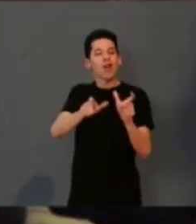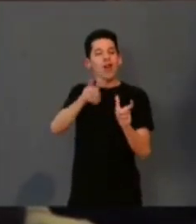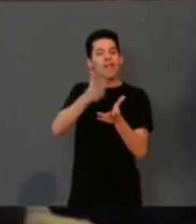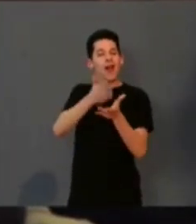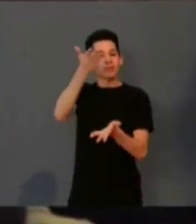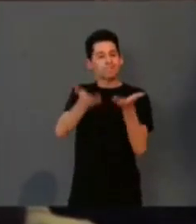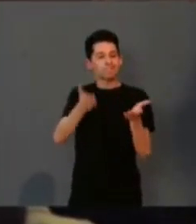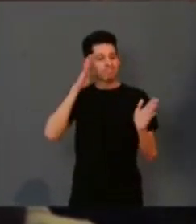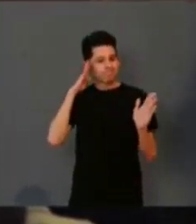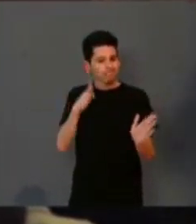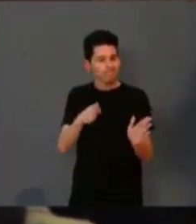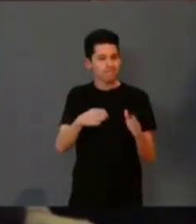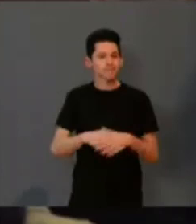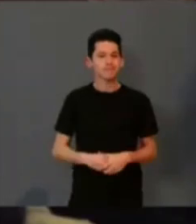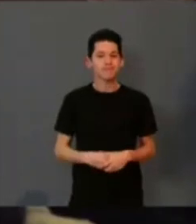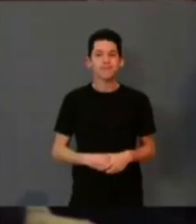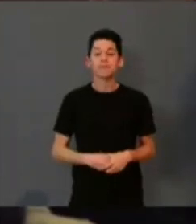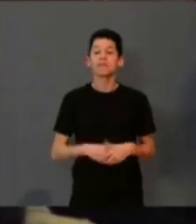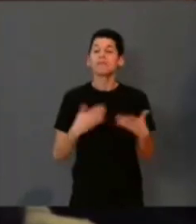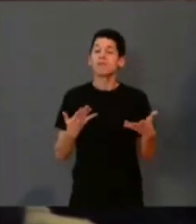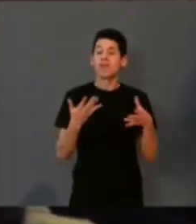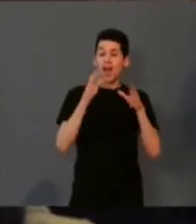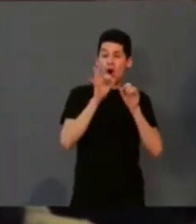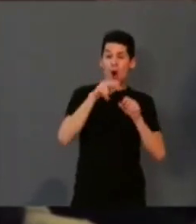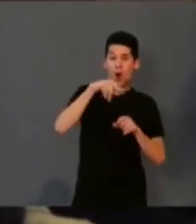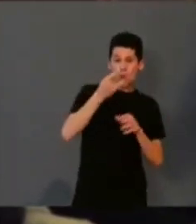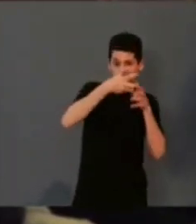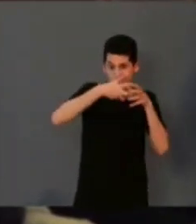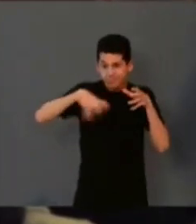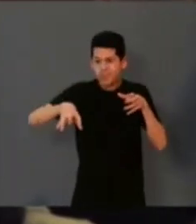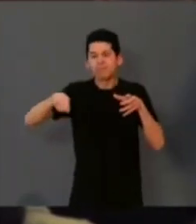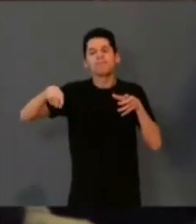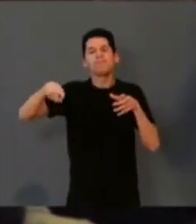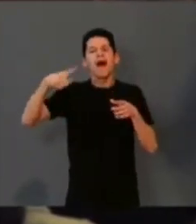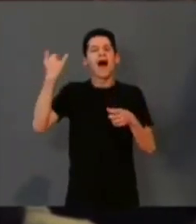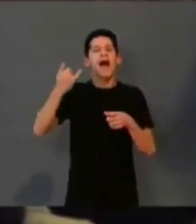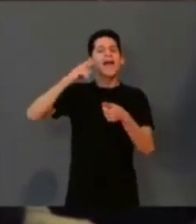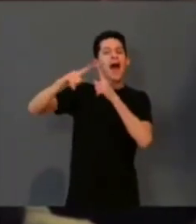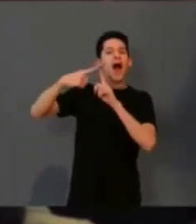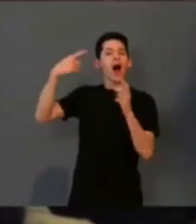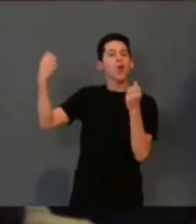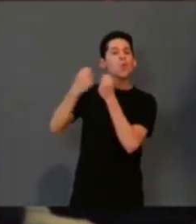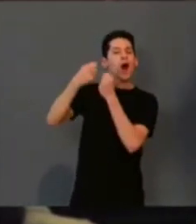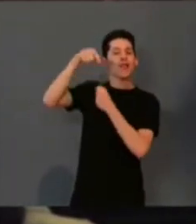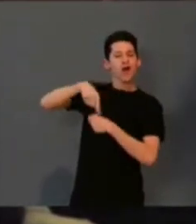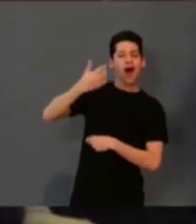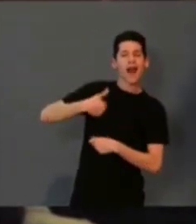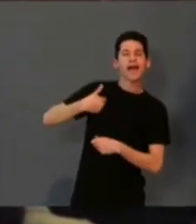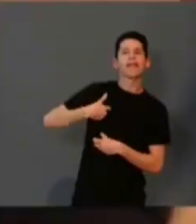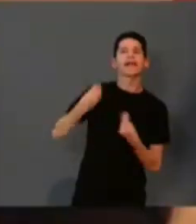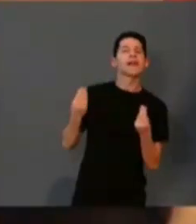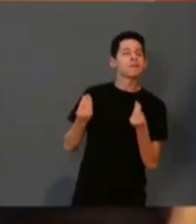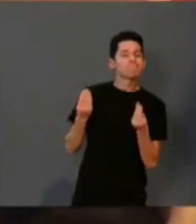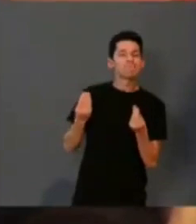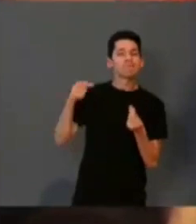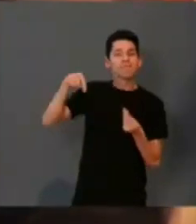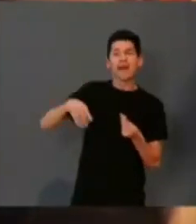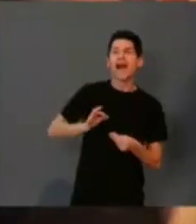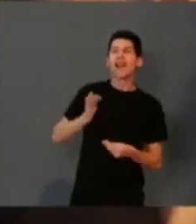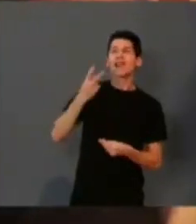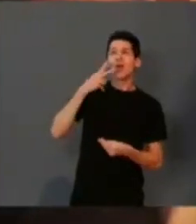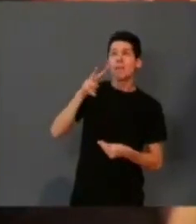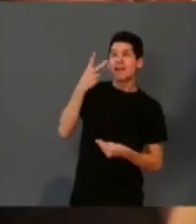digamos Por qué digamos ufa tiene un acuerdo con el país un programa país que hemos iniciado por primera vez en